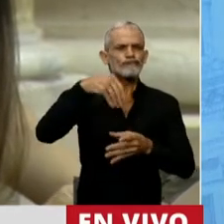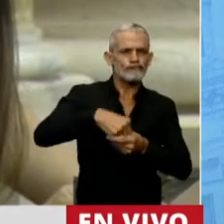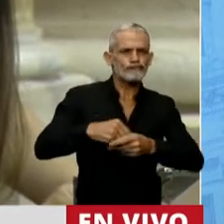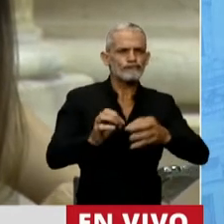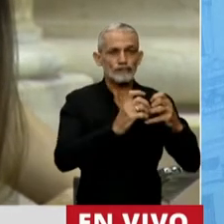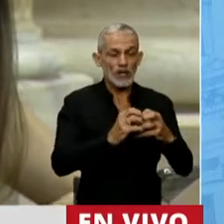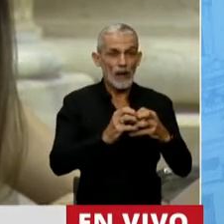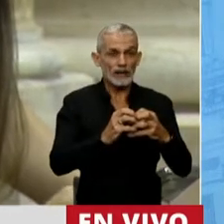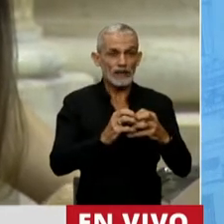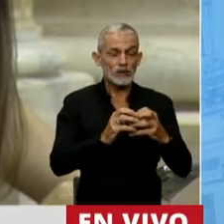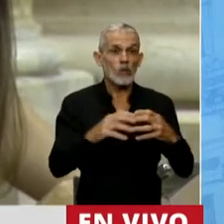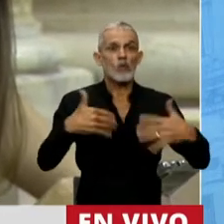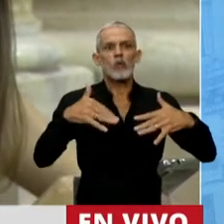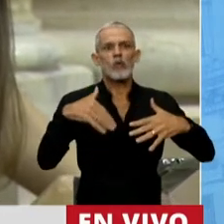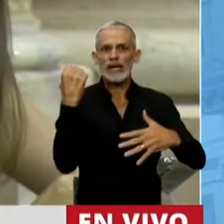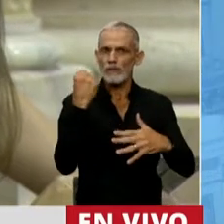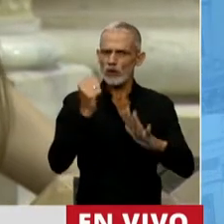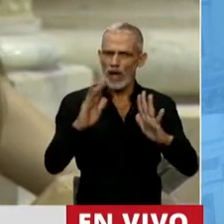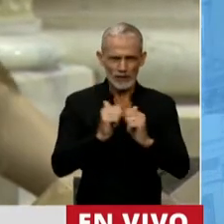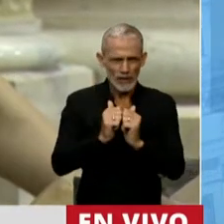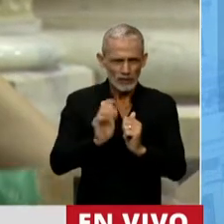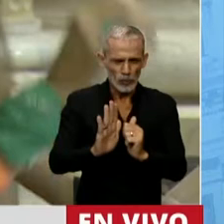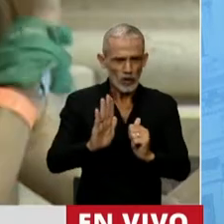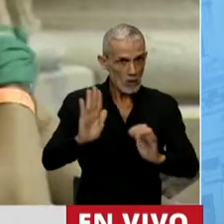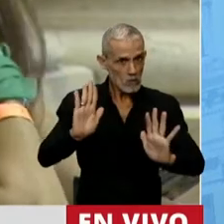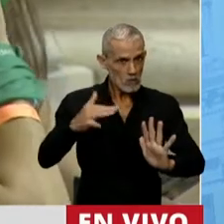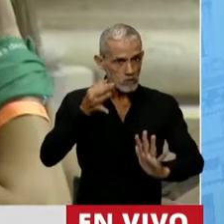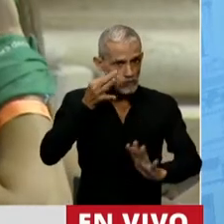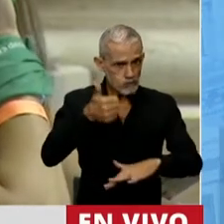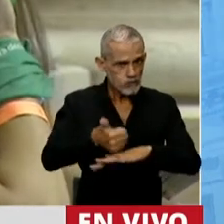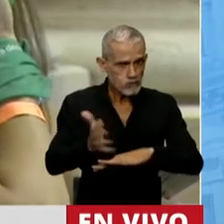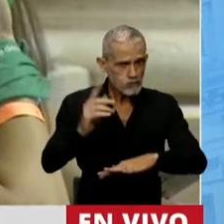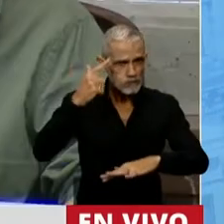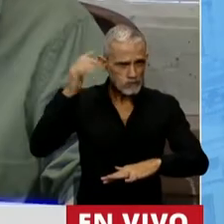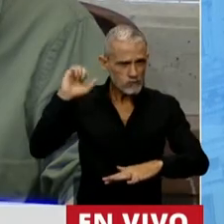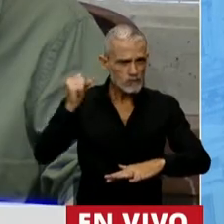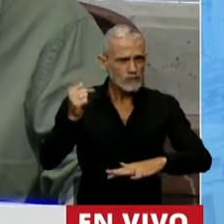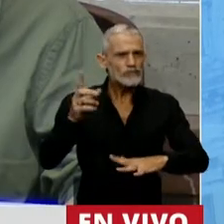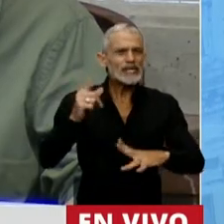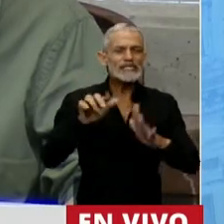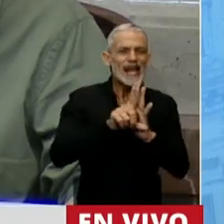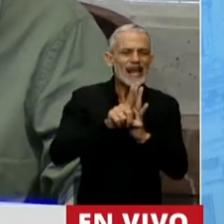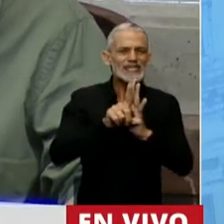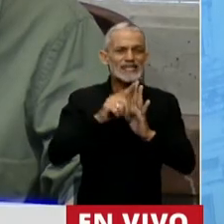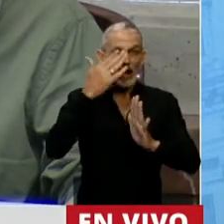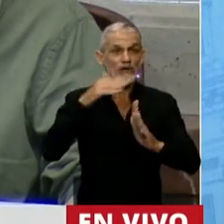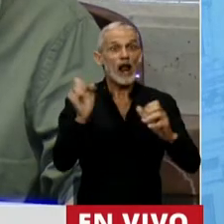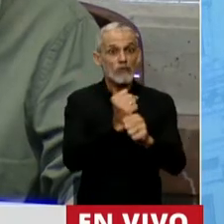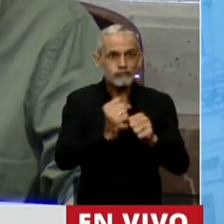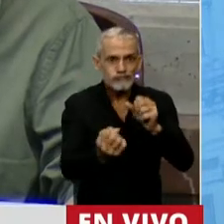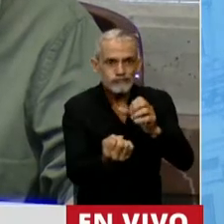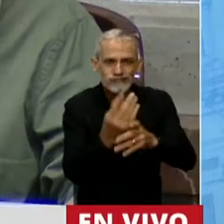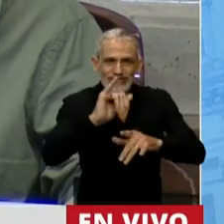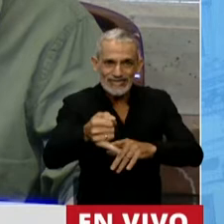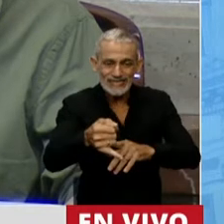debates calificados como históricos y muchas veces esos debates o esas leyes que terminamos sancionando